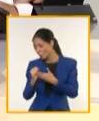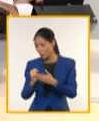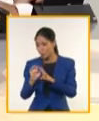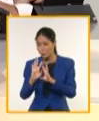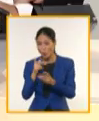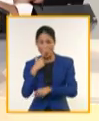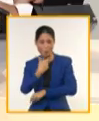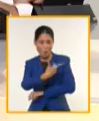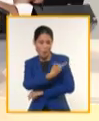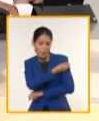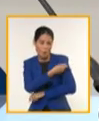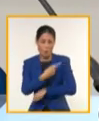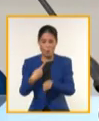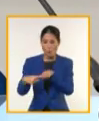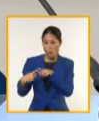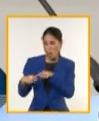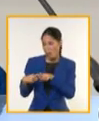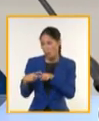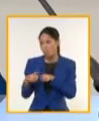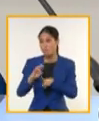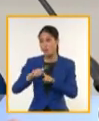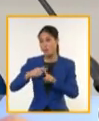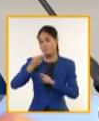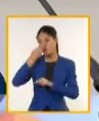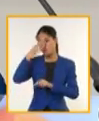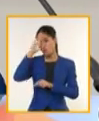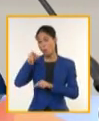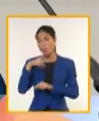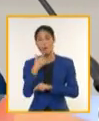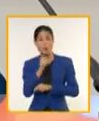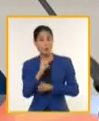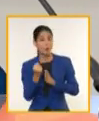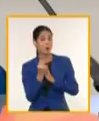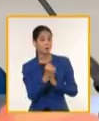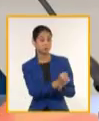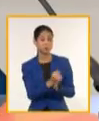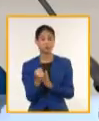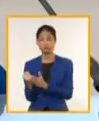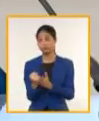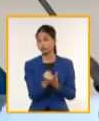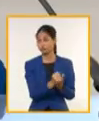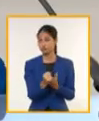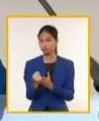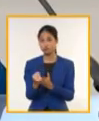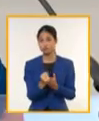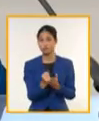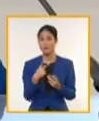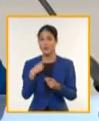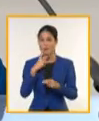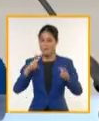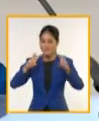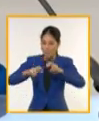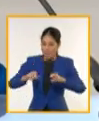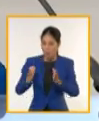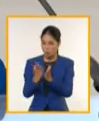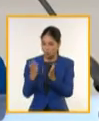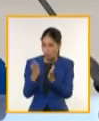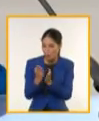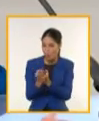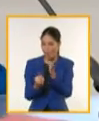misma forma que Cuba contribuía en toda esa esfera de cooperación a lograr también ese